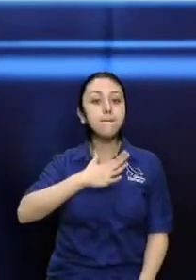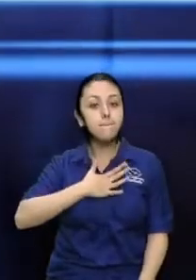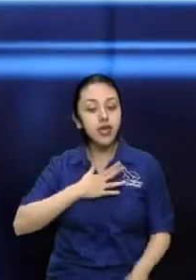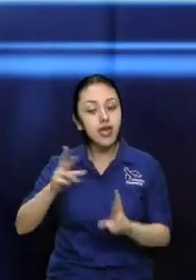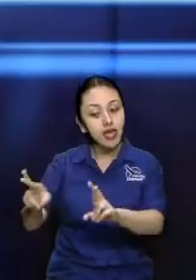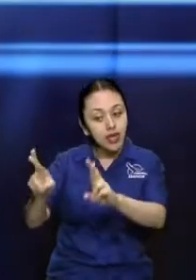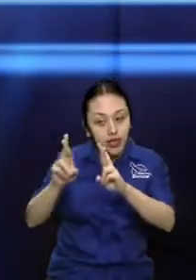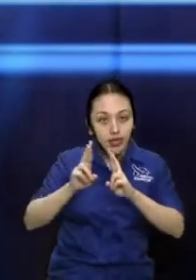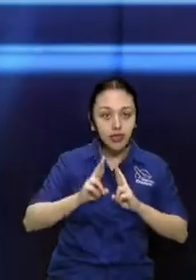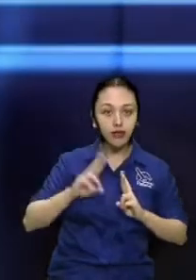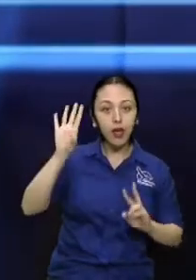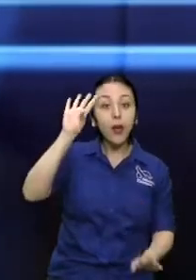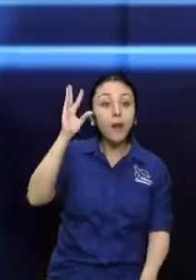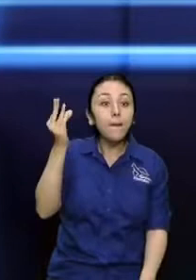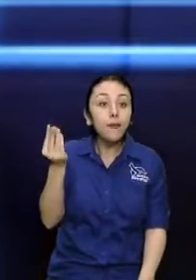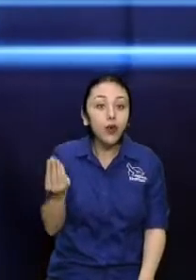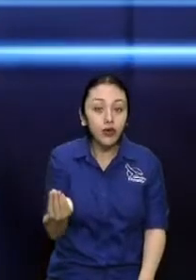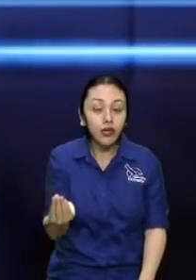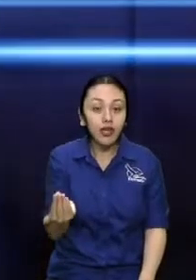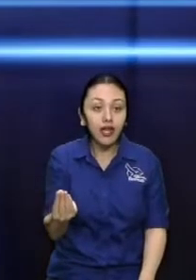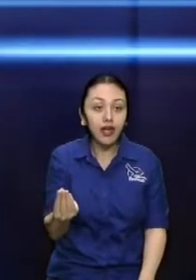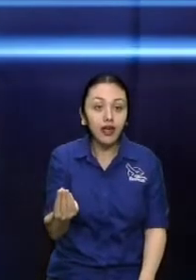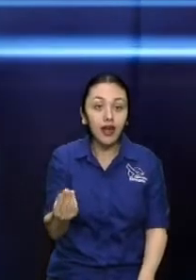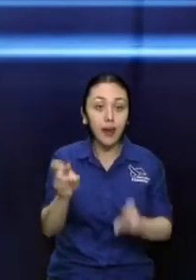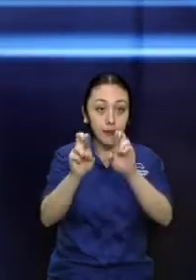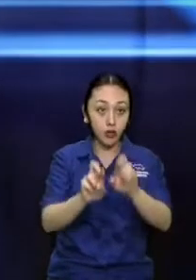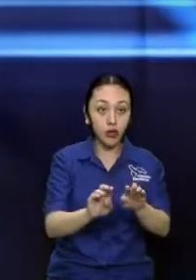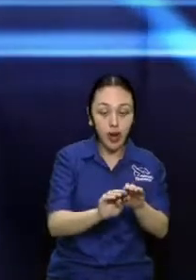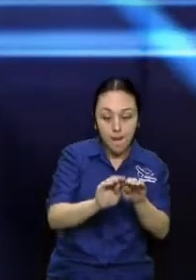el menor entre vosotros es el mayor.